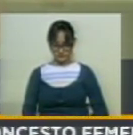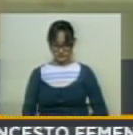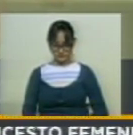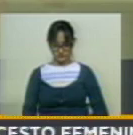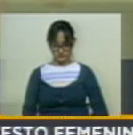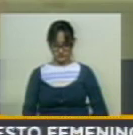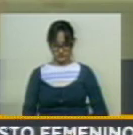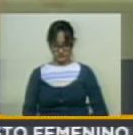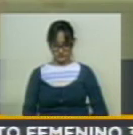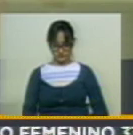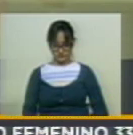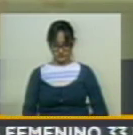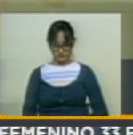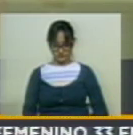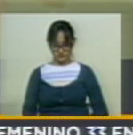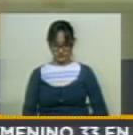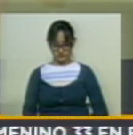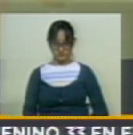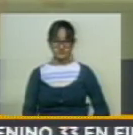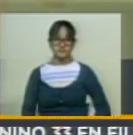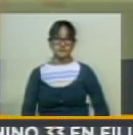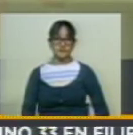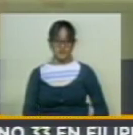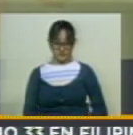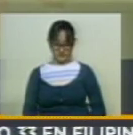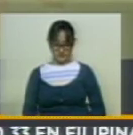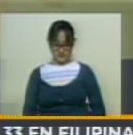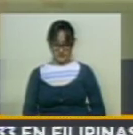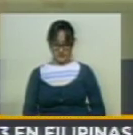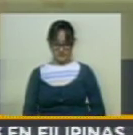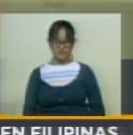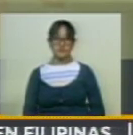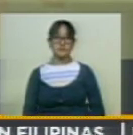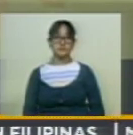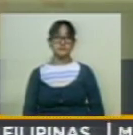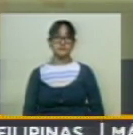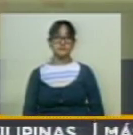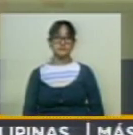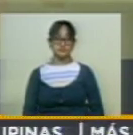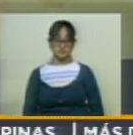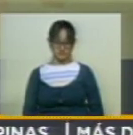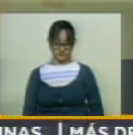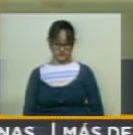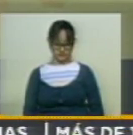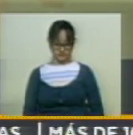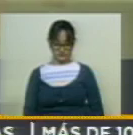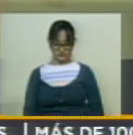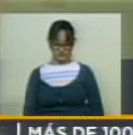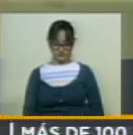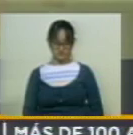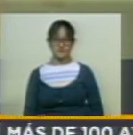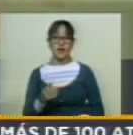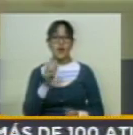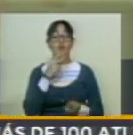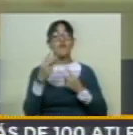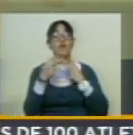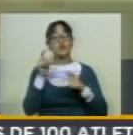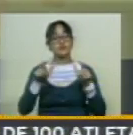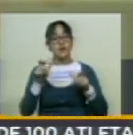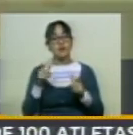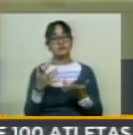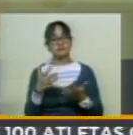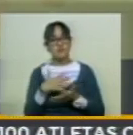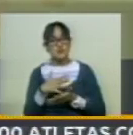Buenas tardes, Presidenta. Voy a insistir con las sanciones que se pueden aplicar a aquellos voceros que llamen a